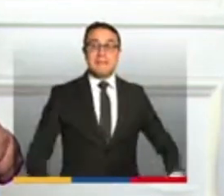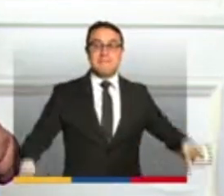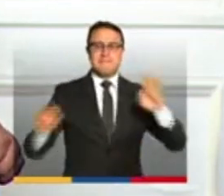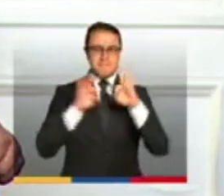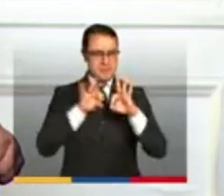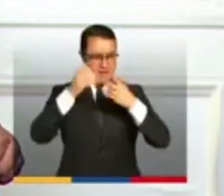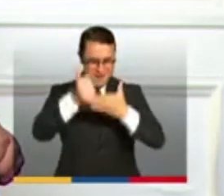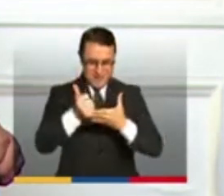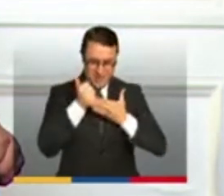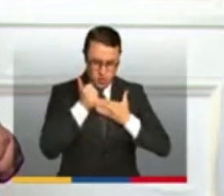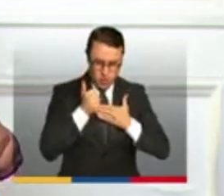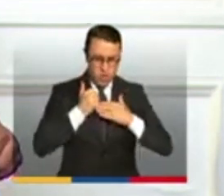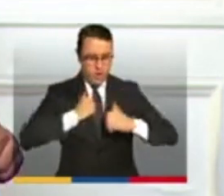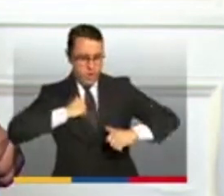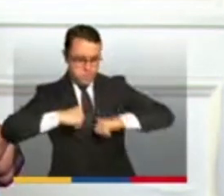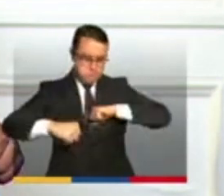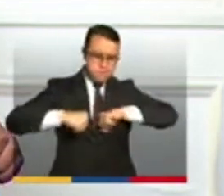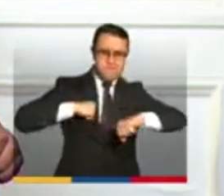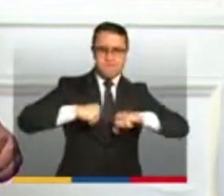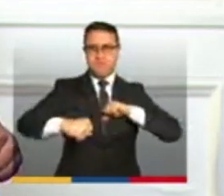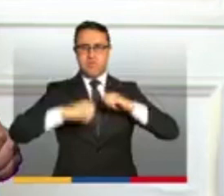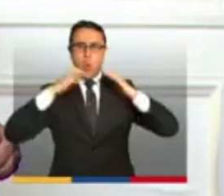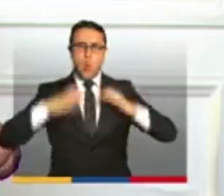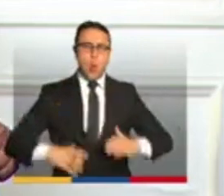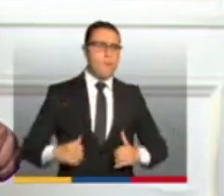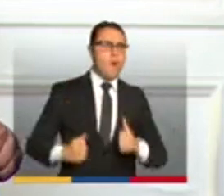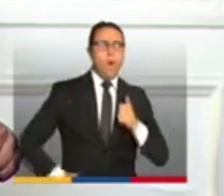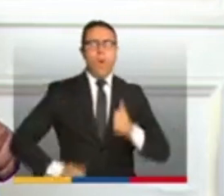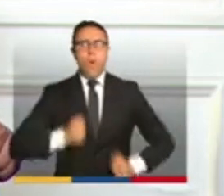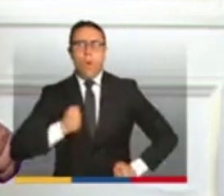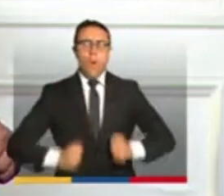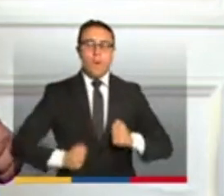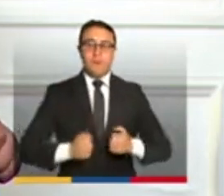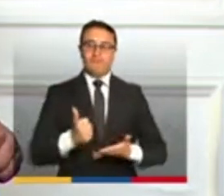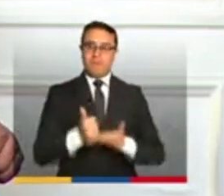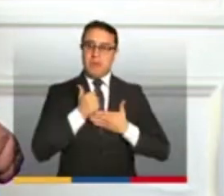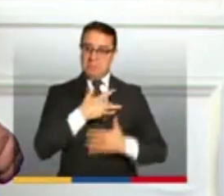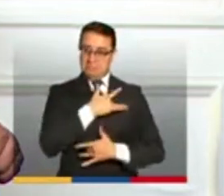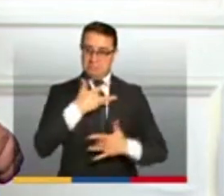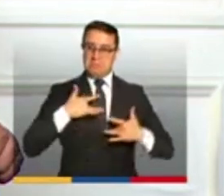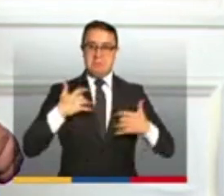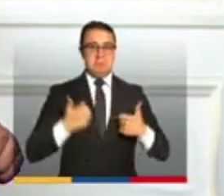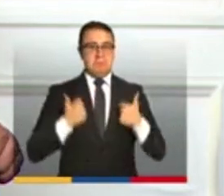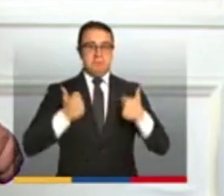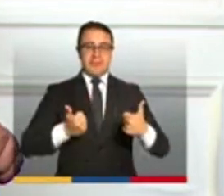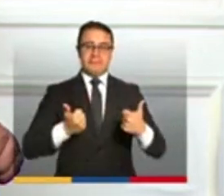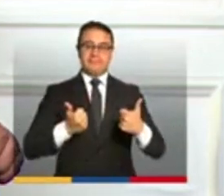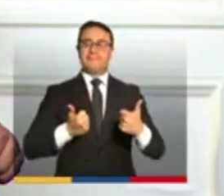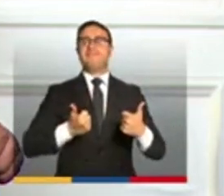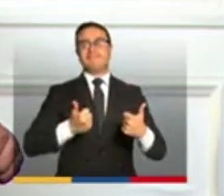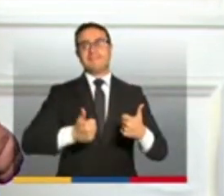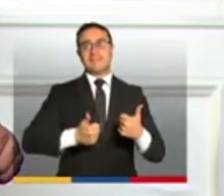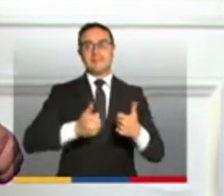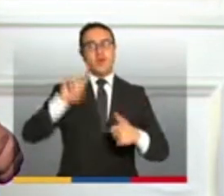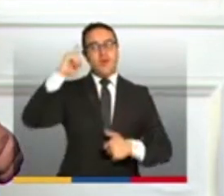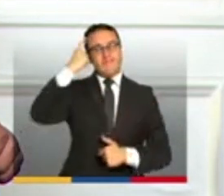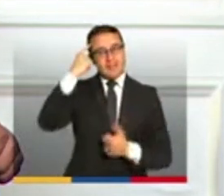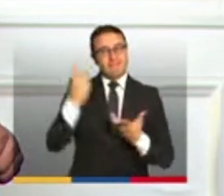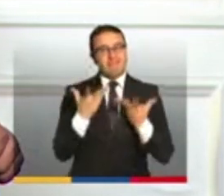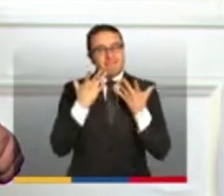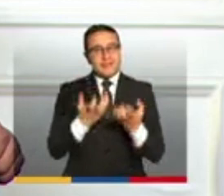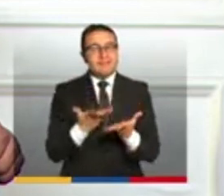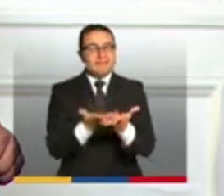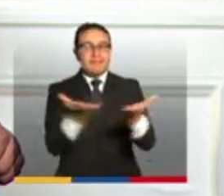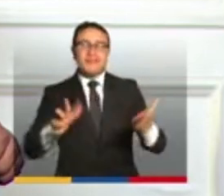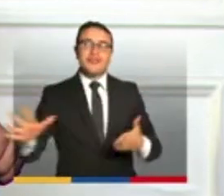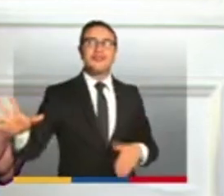salud. Y lo primero que hay que lograr en el país es que toda la población en general pueda realizar